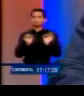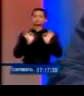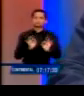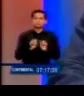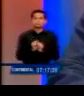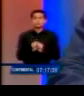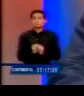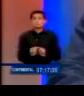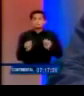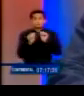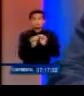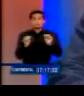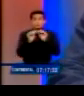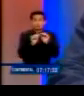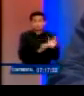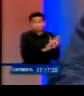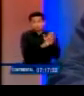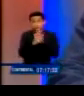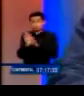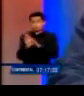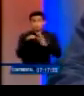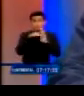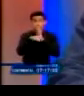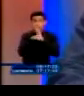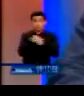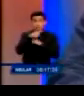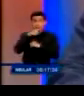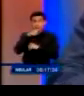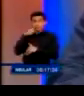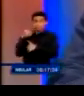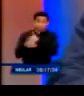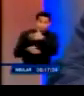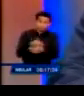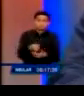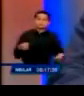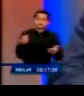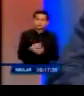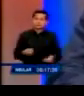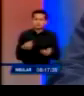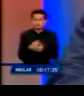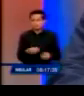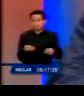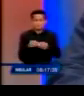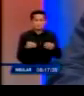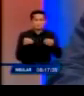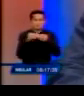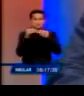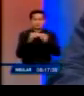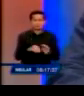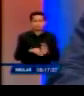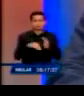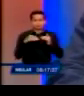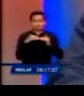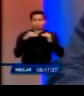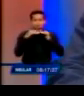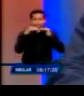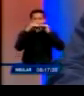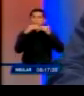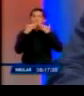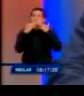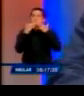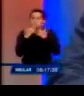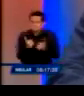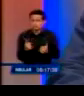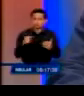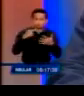El desarrollo y el desempeño de la banca privada en los últimos años ha sido constante, ha sido creciente y ha tenido muy